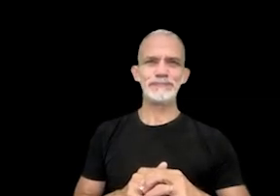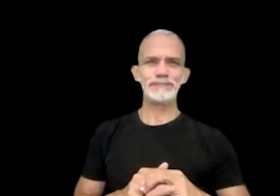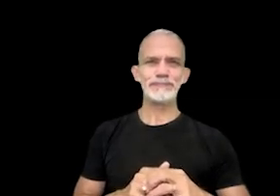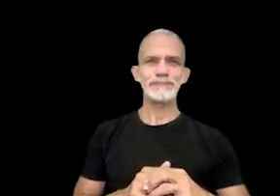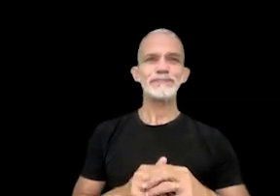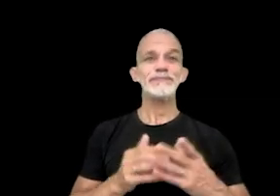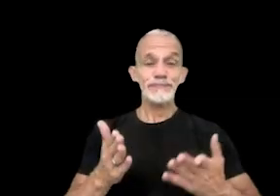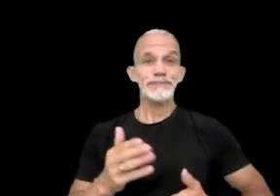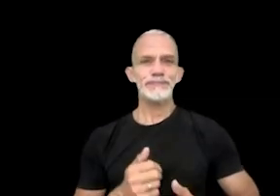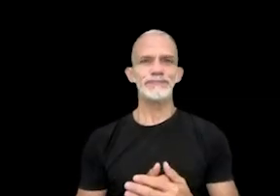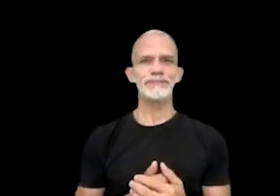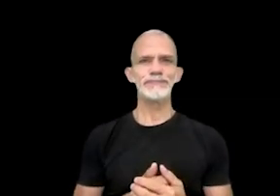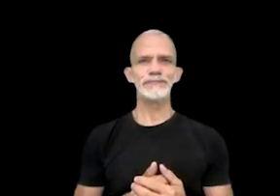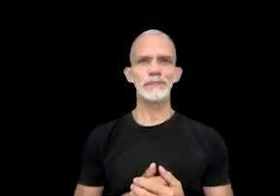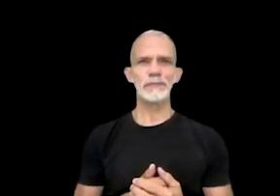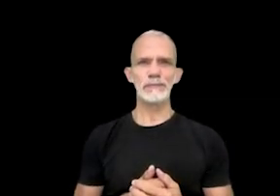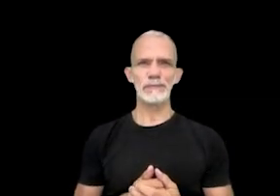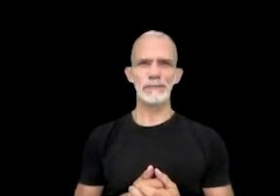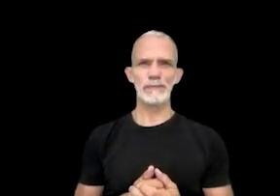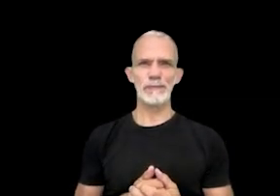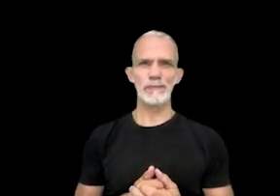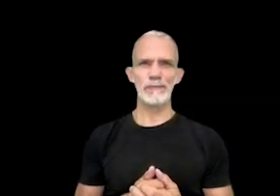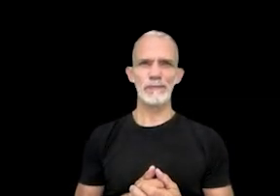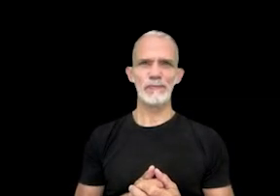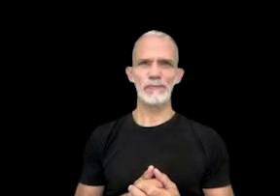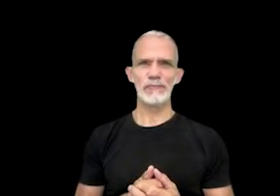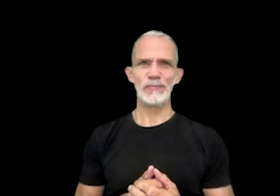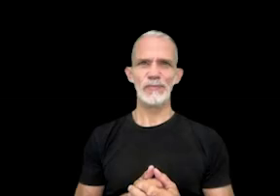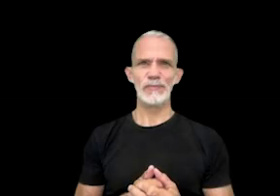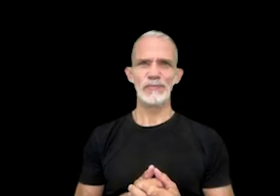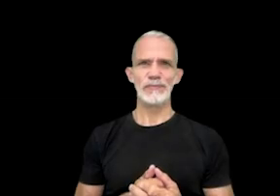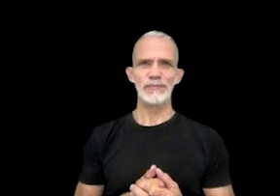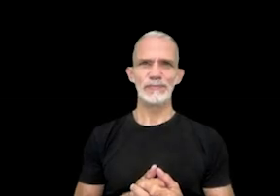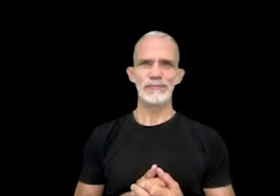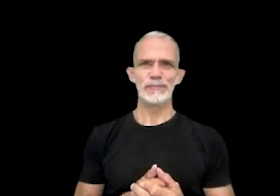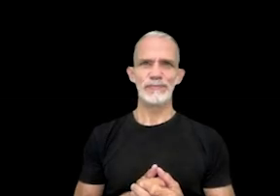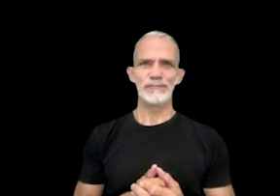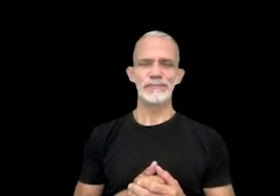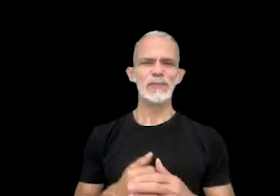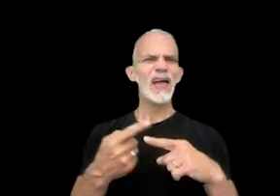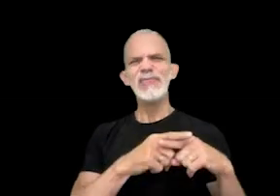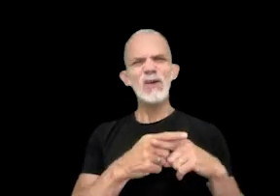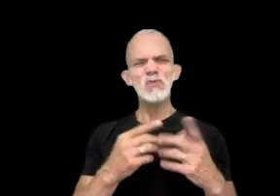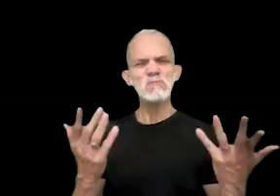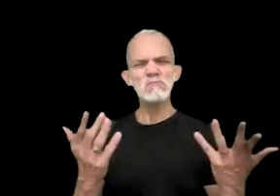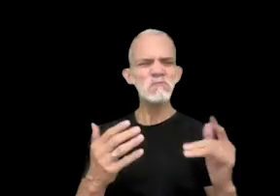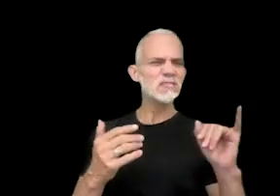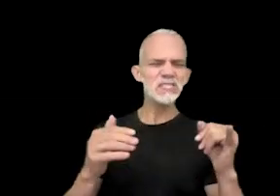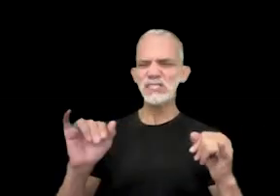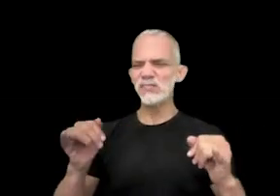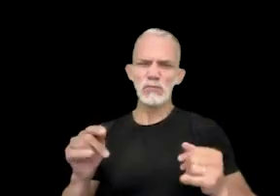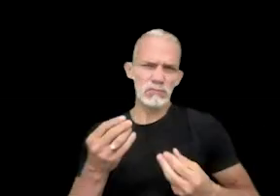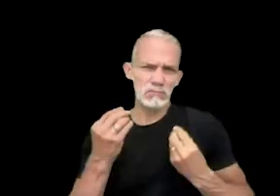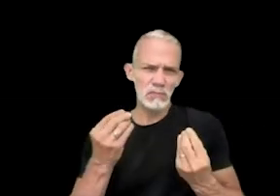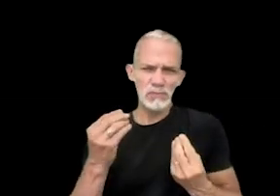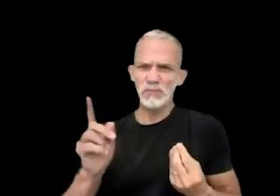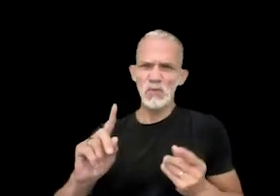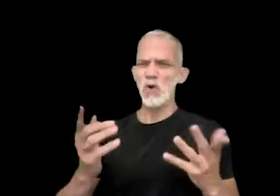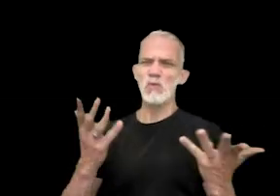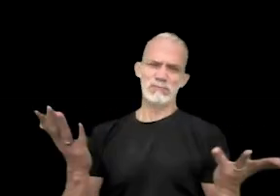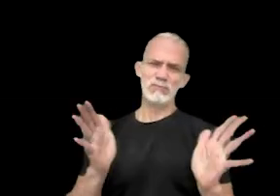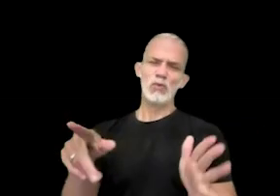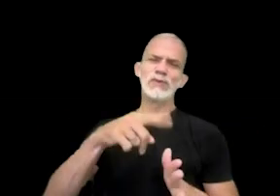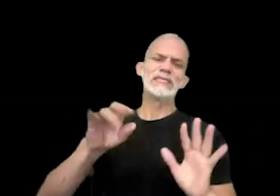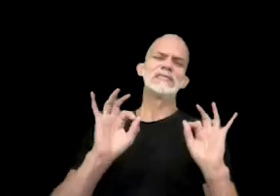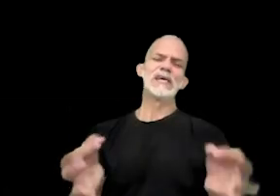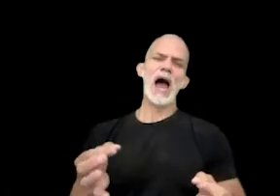Y aquí vamos a ver un poco esta discusión que se da. Discusión que a veces parece bizantina, porque han escuchado